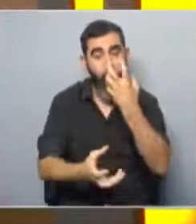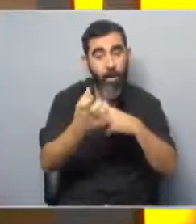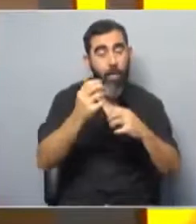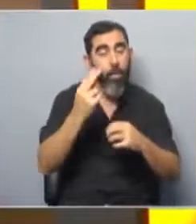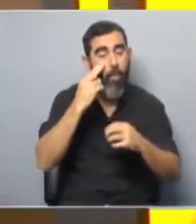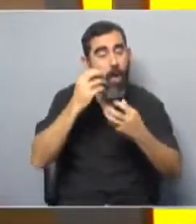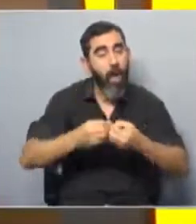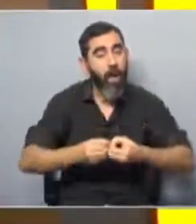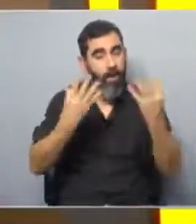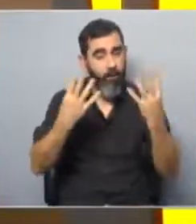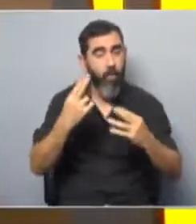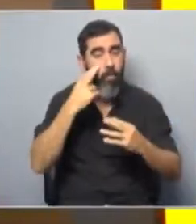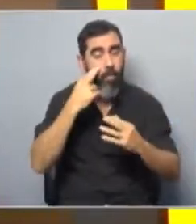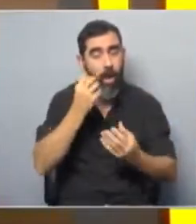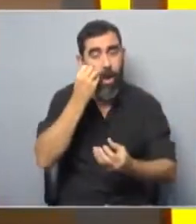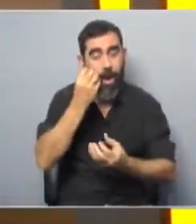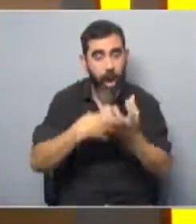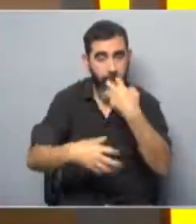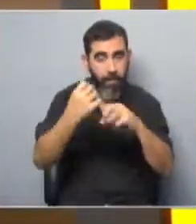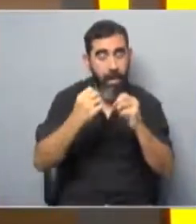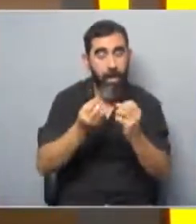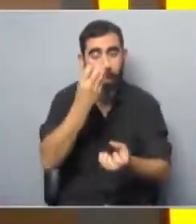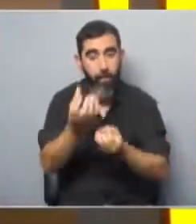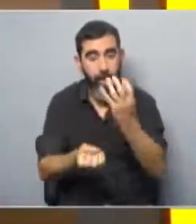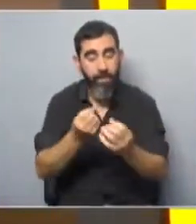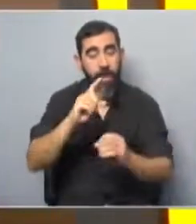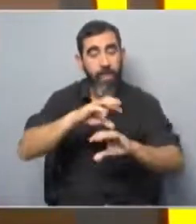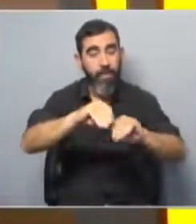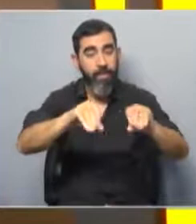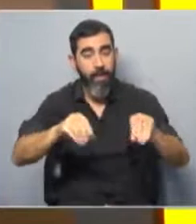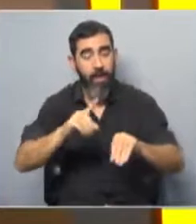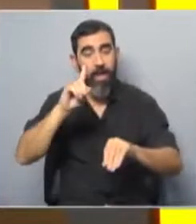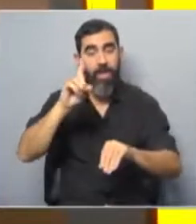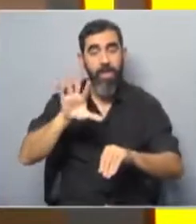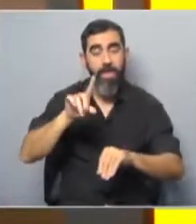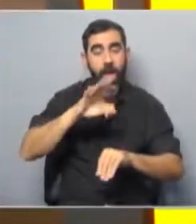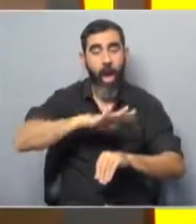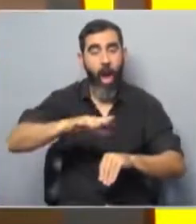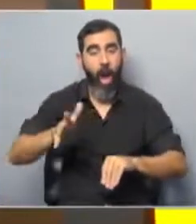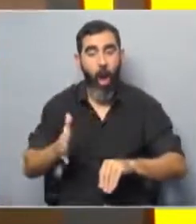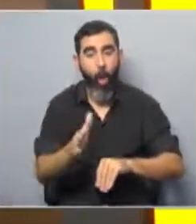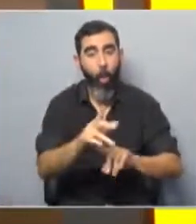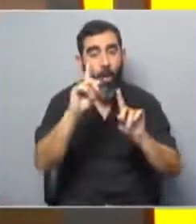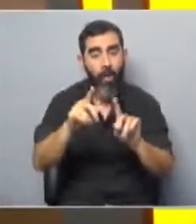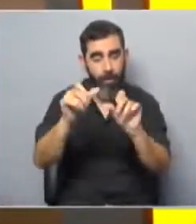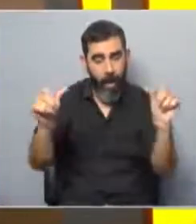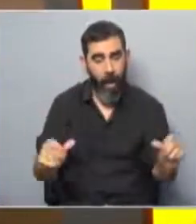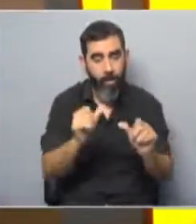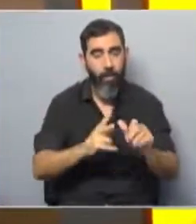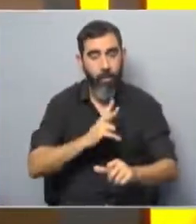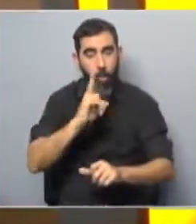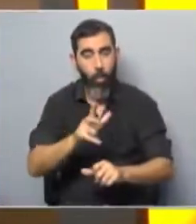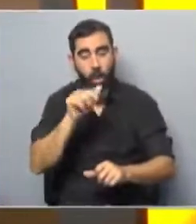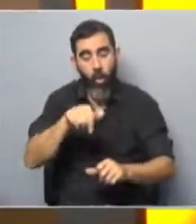grave y afectan no solo a la flora y la fauna terrestre y acuática, sino también a algunas actividades humanas. De eso hablaremos